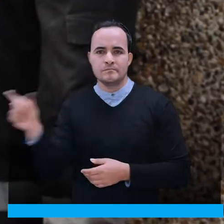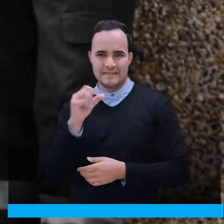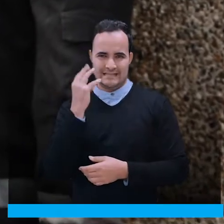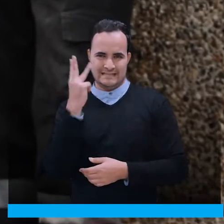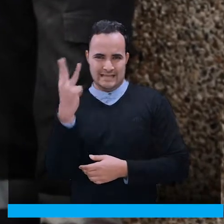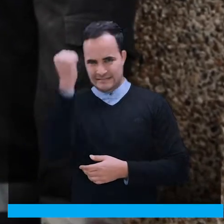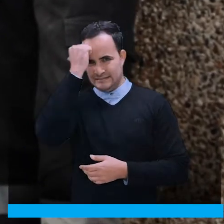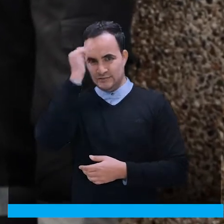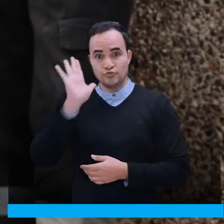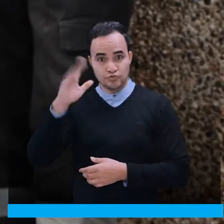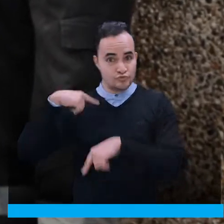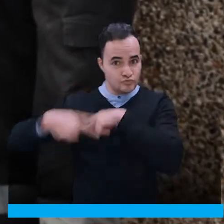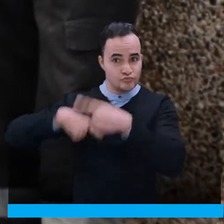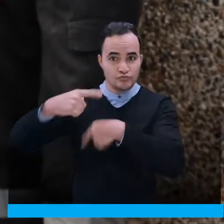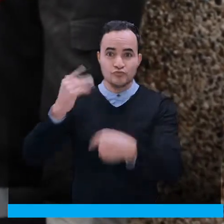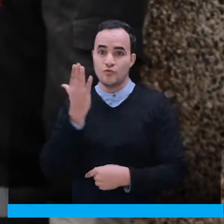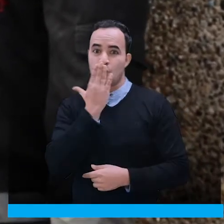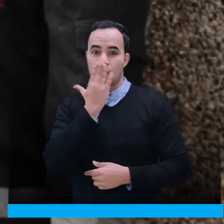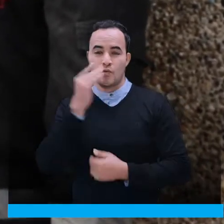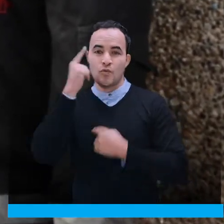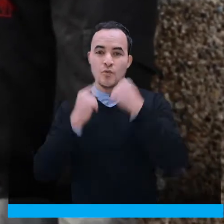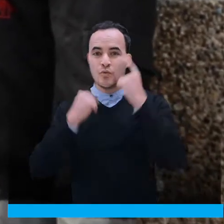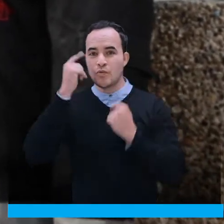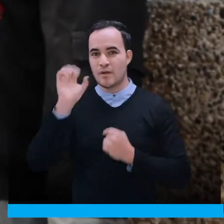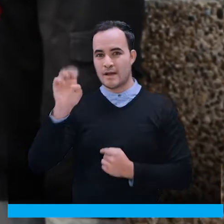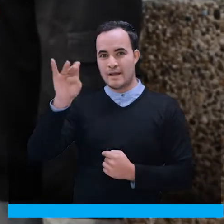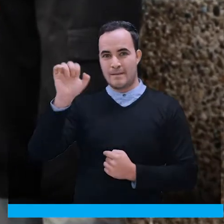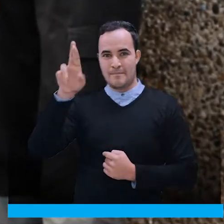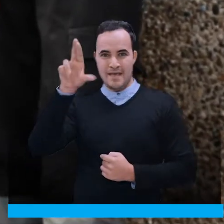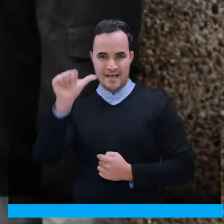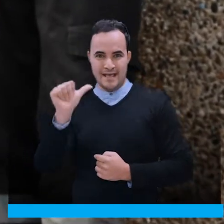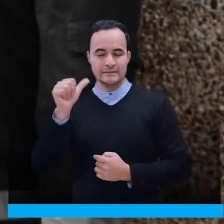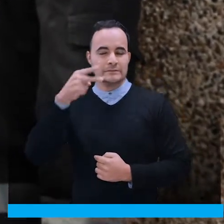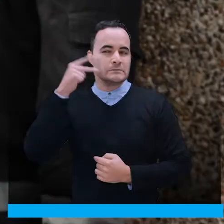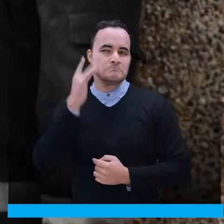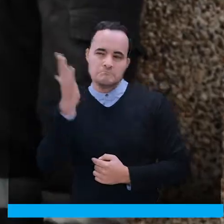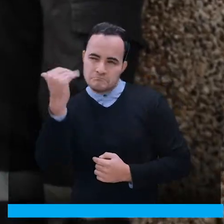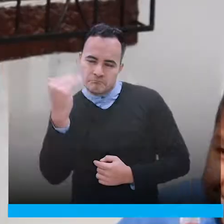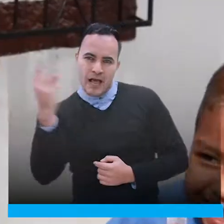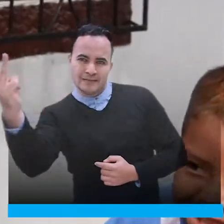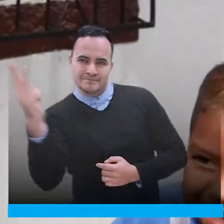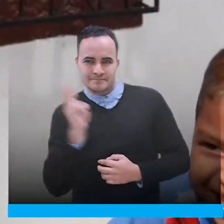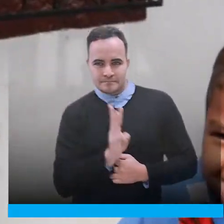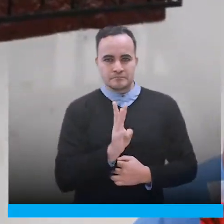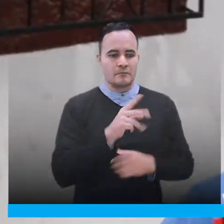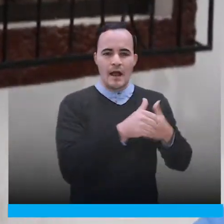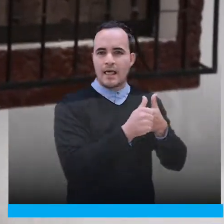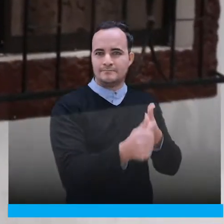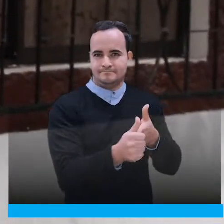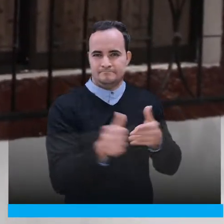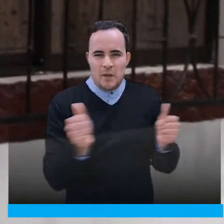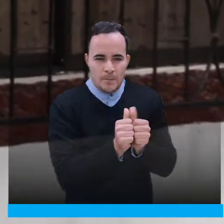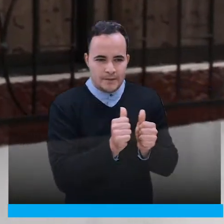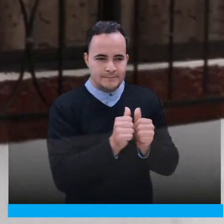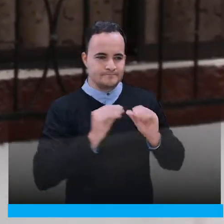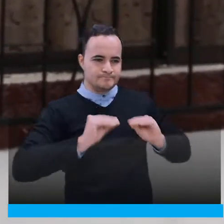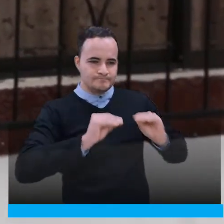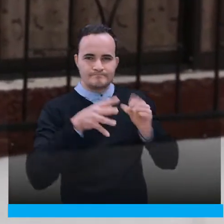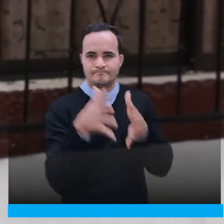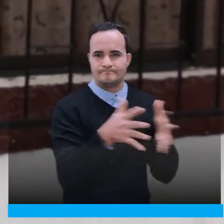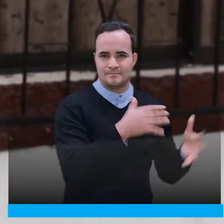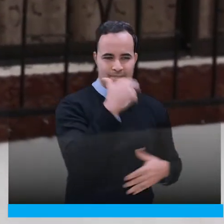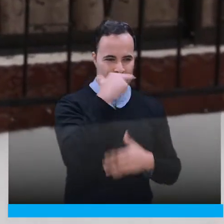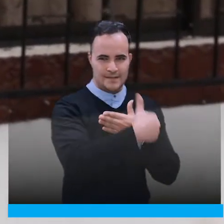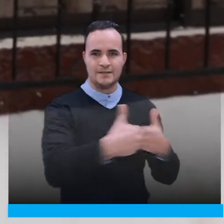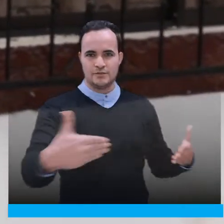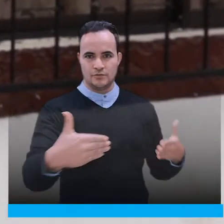educativa de Coraba se logró que tres profesores en veras vengan hasta acá, hasta el albergue directamente, a hacerle el acompañamiento